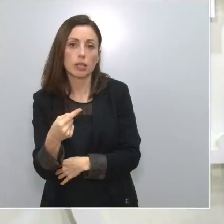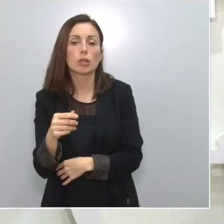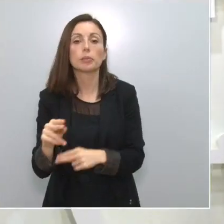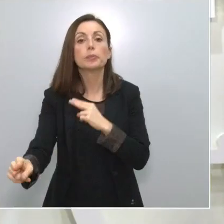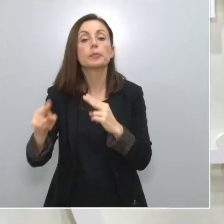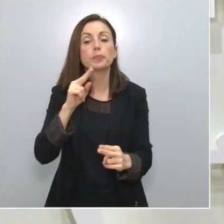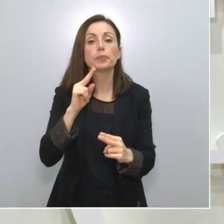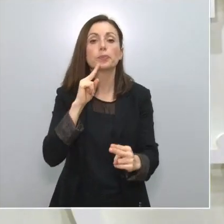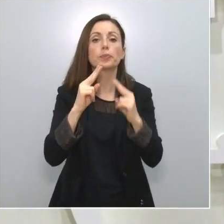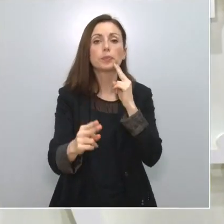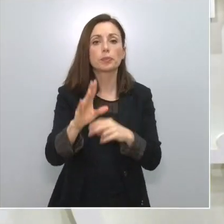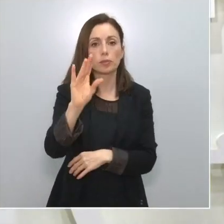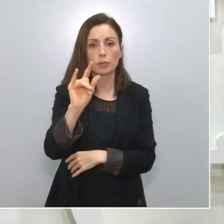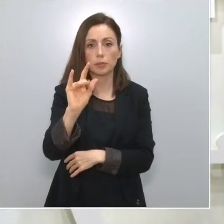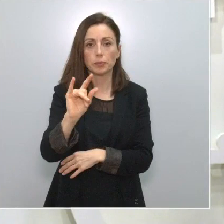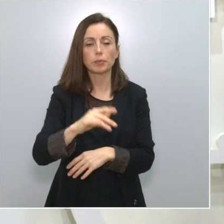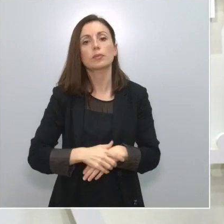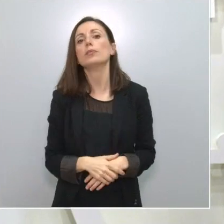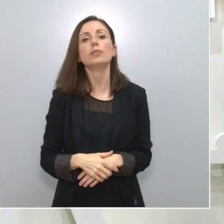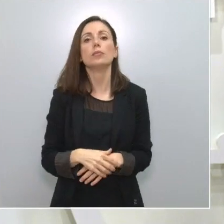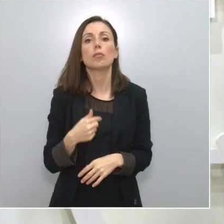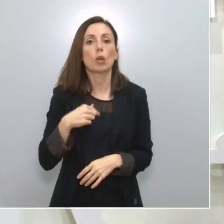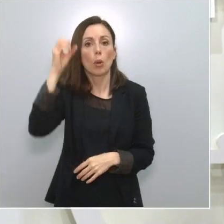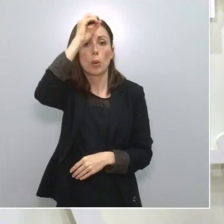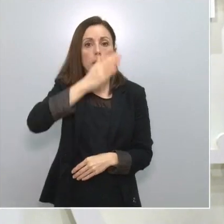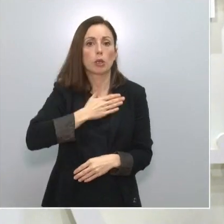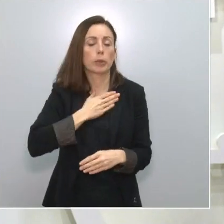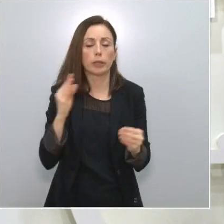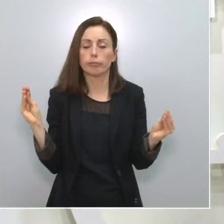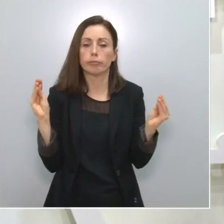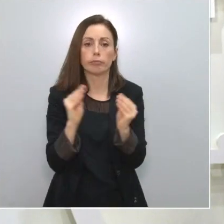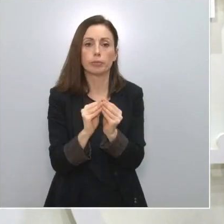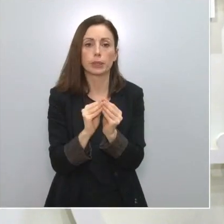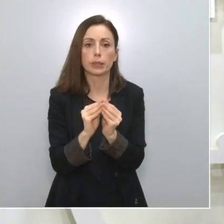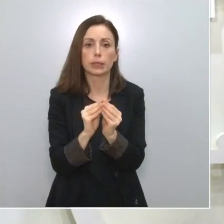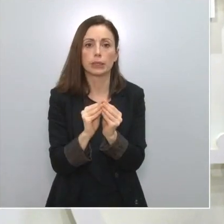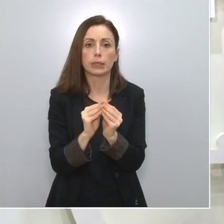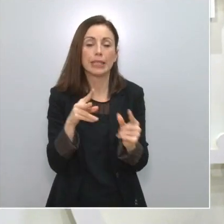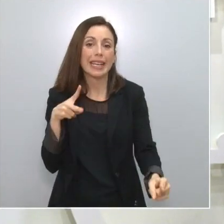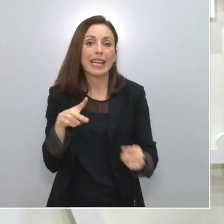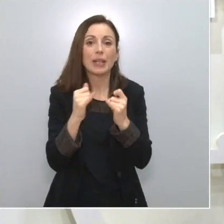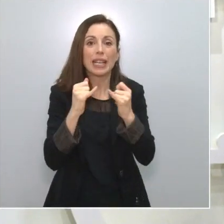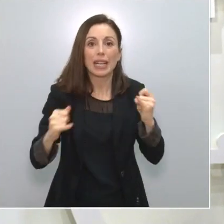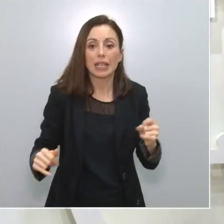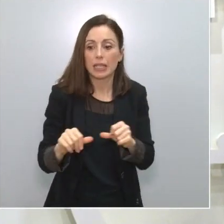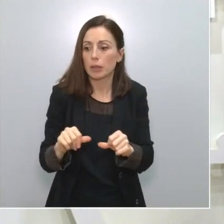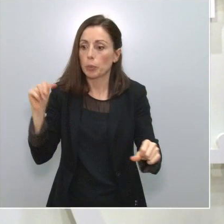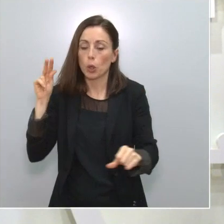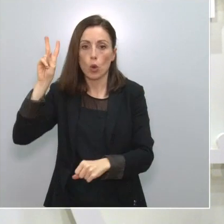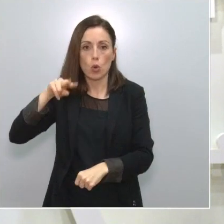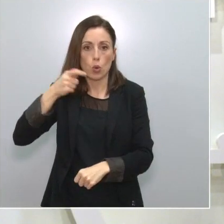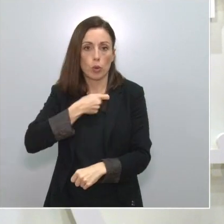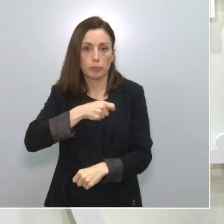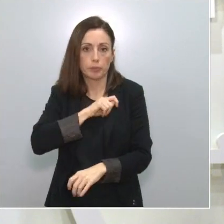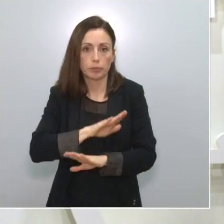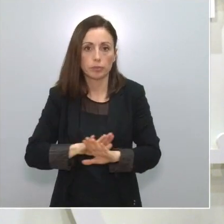sí. Yo estoy perfectamente de acuerdo. En mitad de una crisis sin precedentes como la que hemos tenido en España,